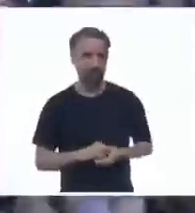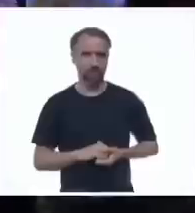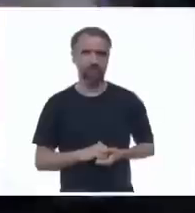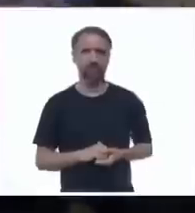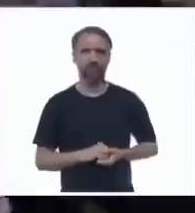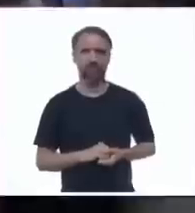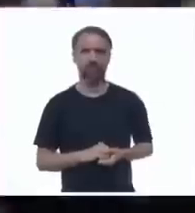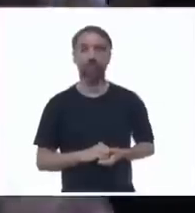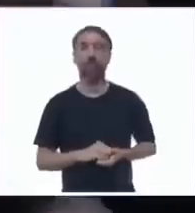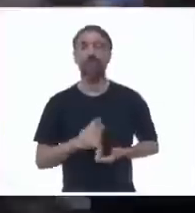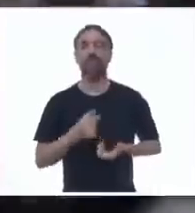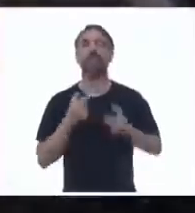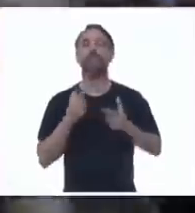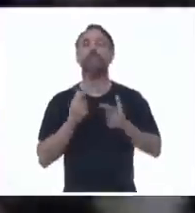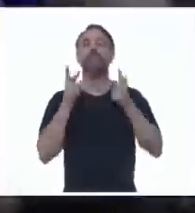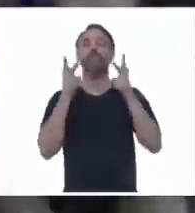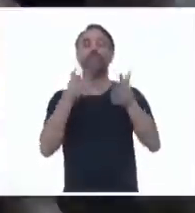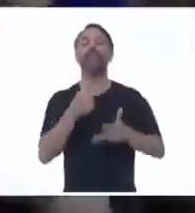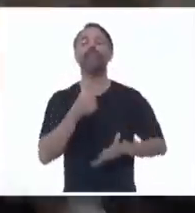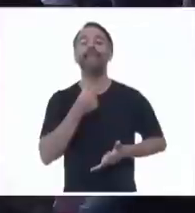inmenso!